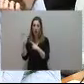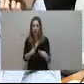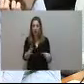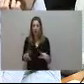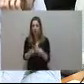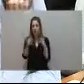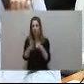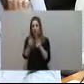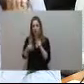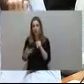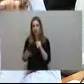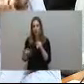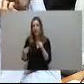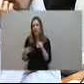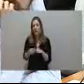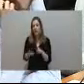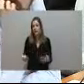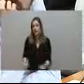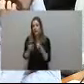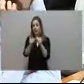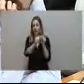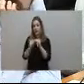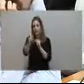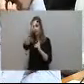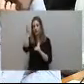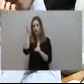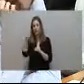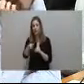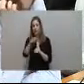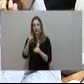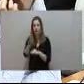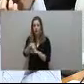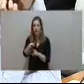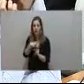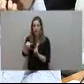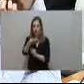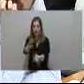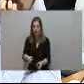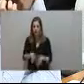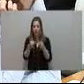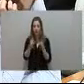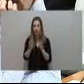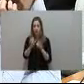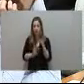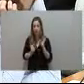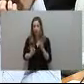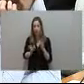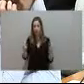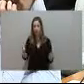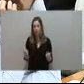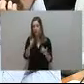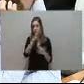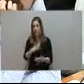empleo de calidad, de impulso de la igualdad efectiva de mujeres y hombres y de preservación del medio ambiente, siempre, pero especialmente en la